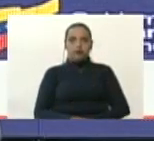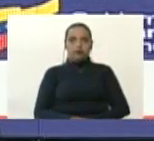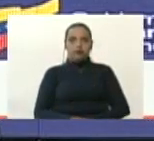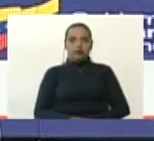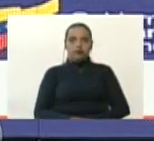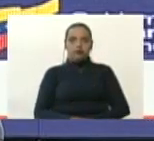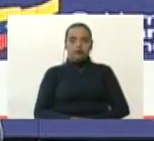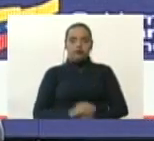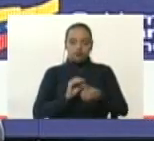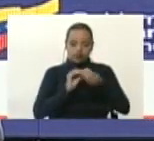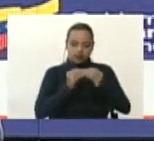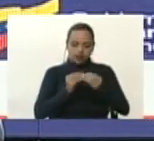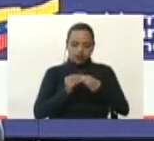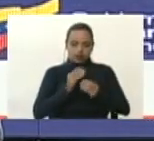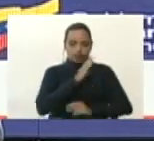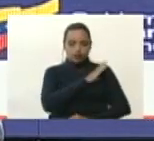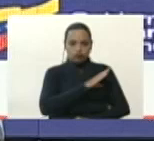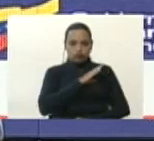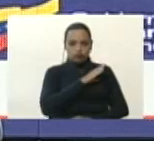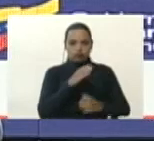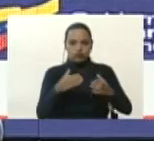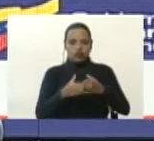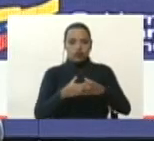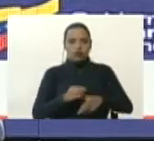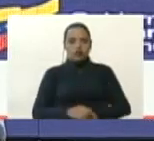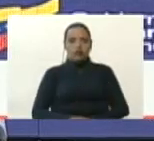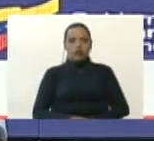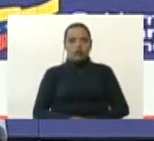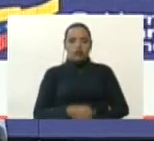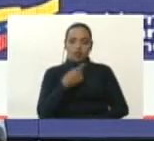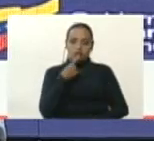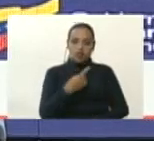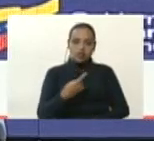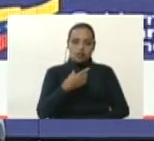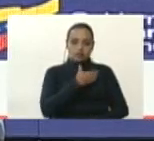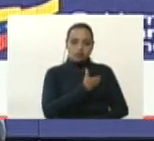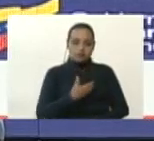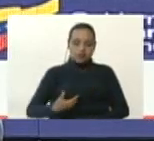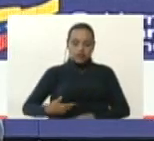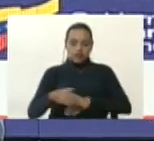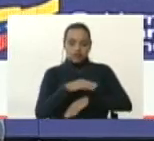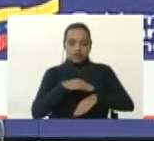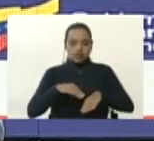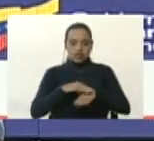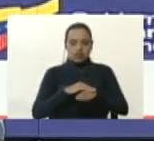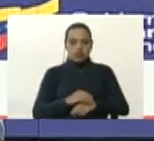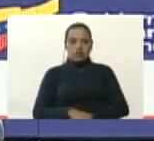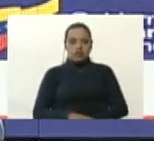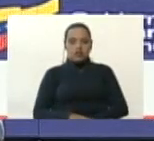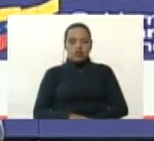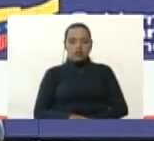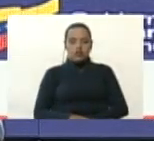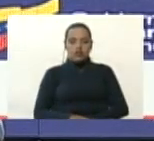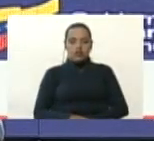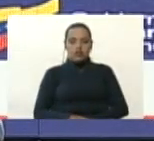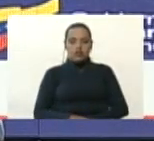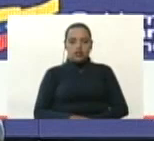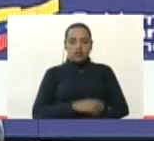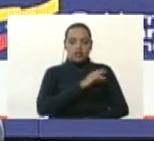he creado un equipo, le he pedido al ministro de la Presidencia, general